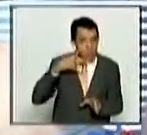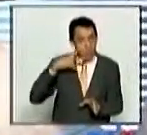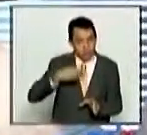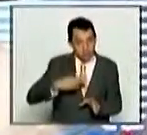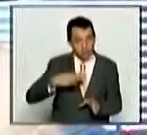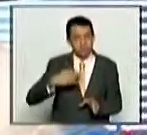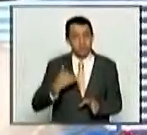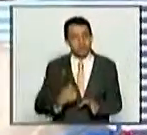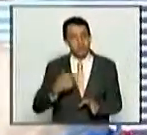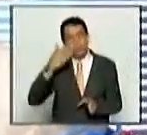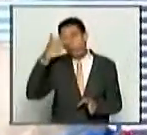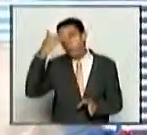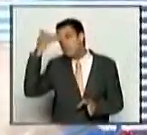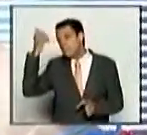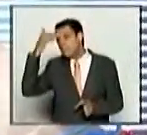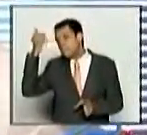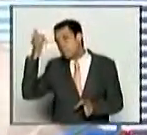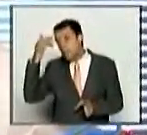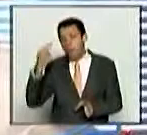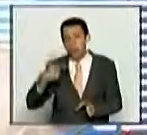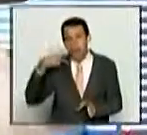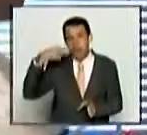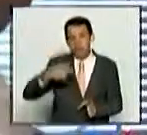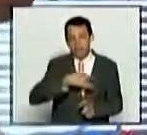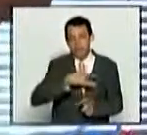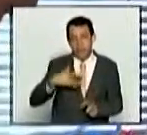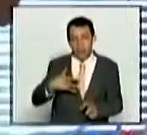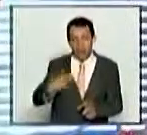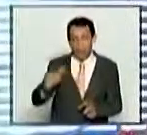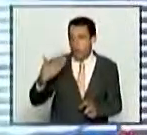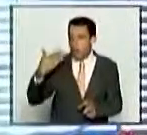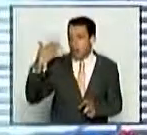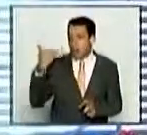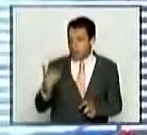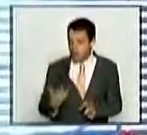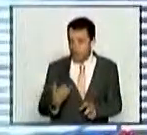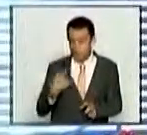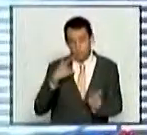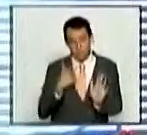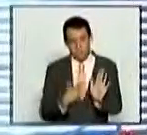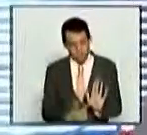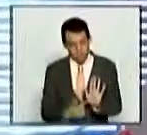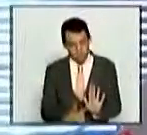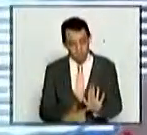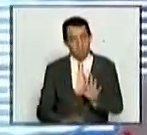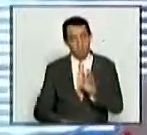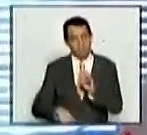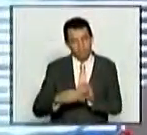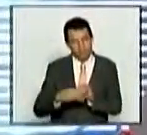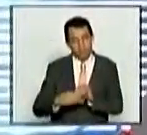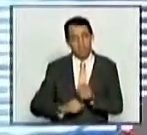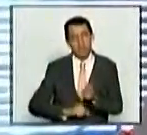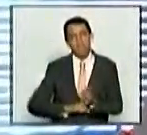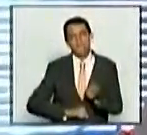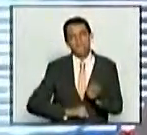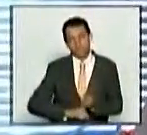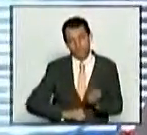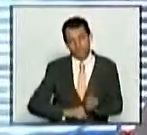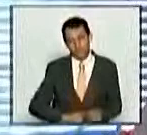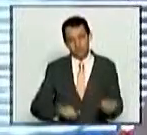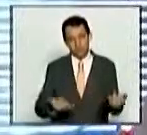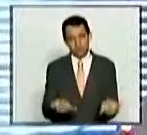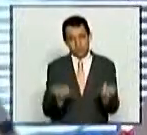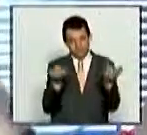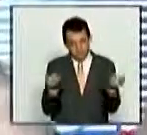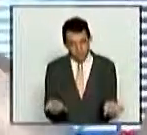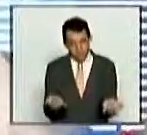nos olvidó la medicina ancestral, que es esta que estamos viendo y que tiene un gran apoyo. Inclusive,